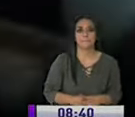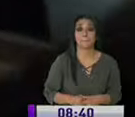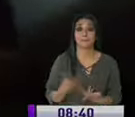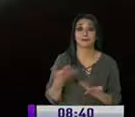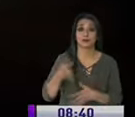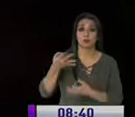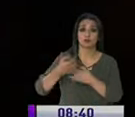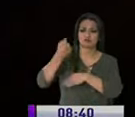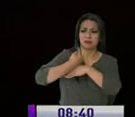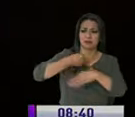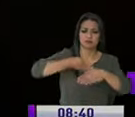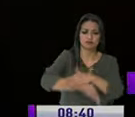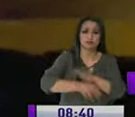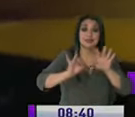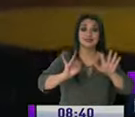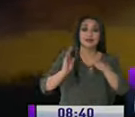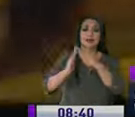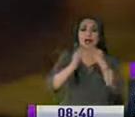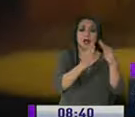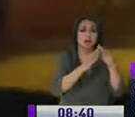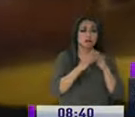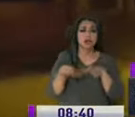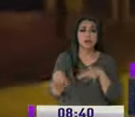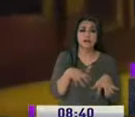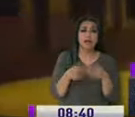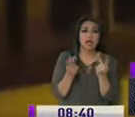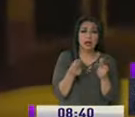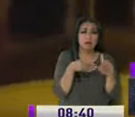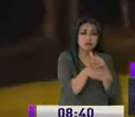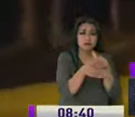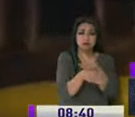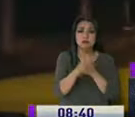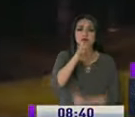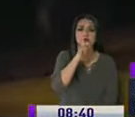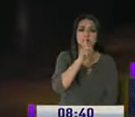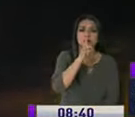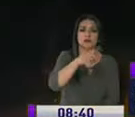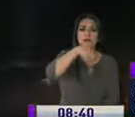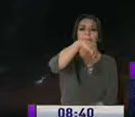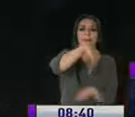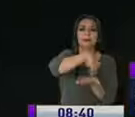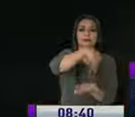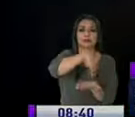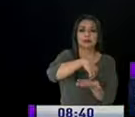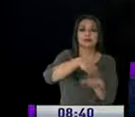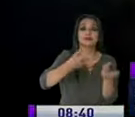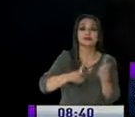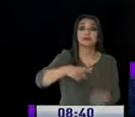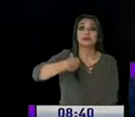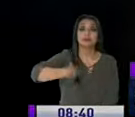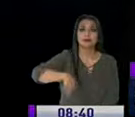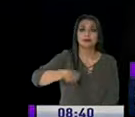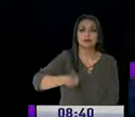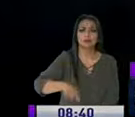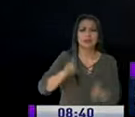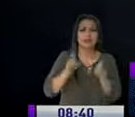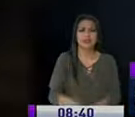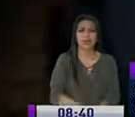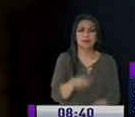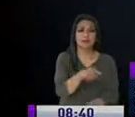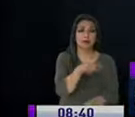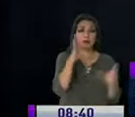haciéndose más y más, entonces sí es preocupante. Usted tuvo la iniciativa de hacer la zanja, me decía. Sí, yo tuve que hacer porque se estaba comenzando a dañar